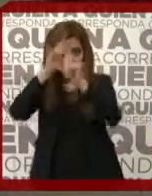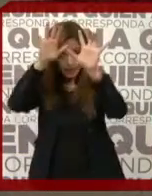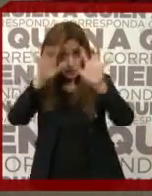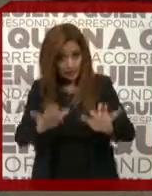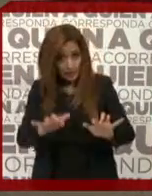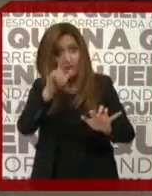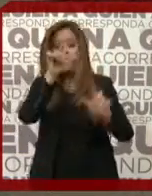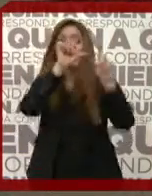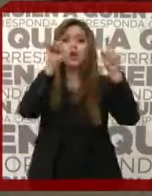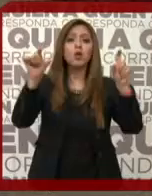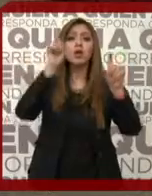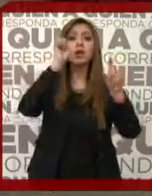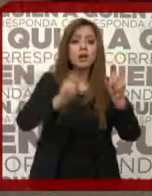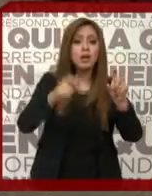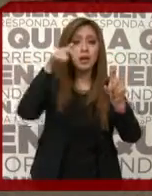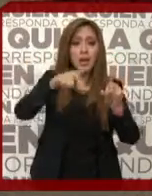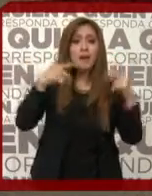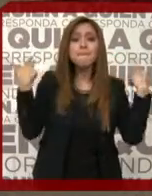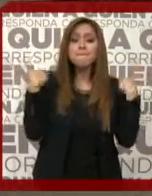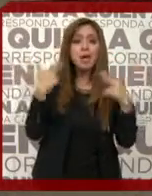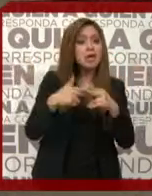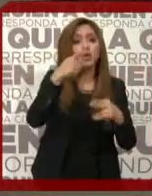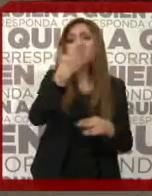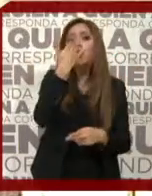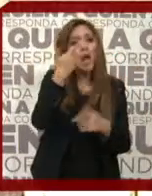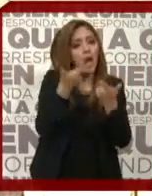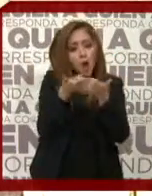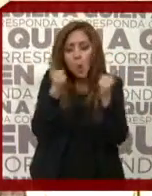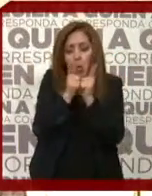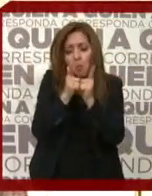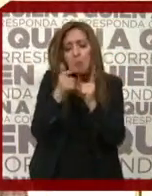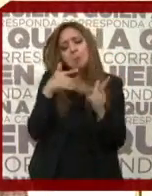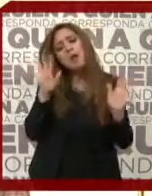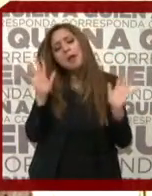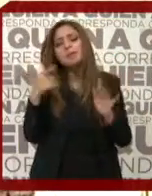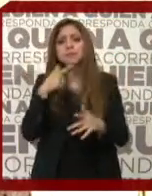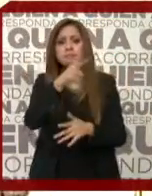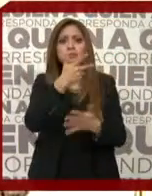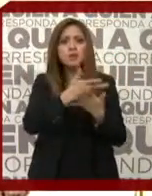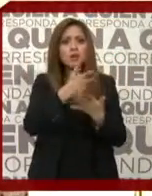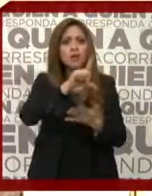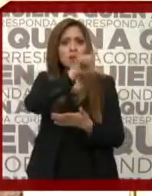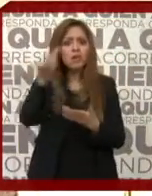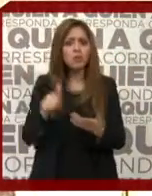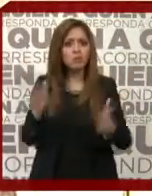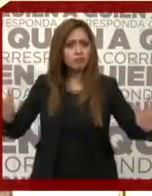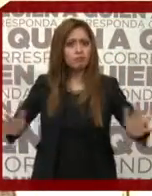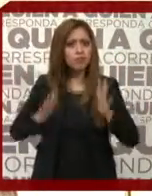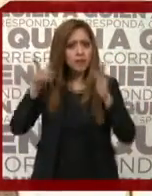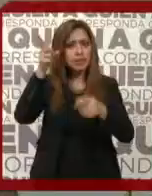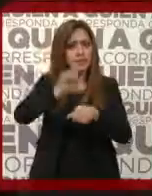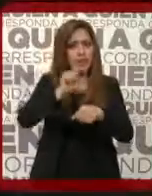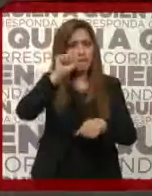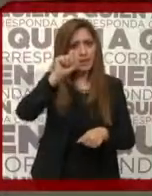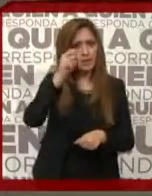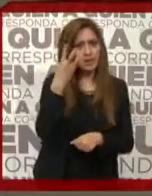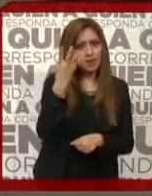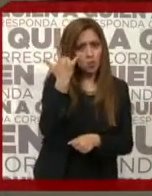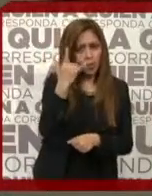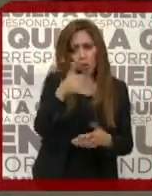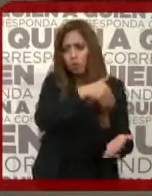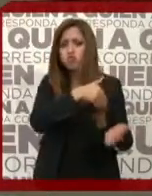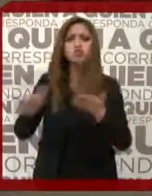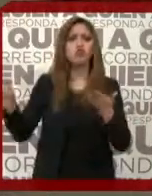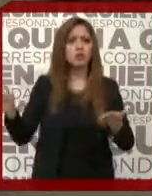el profesor este trimestre no tiene ningún grupo asignado. Por ese motivo, es despedida el pasado 23 de julio. Y no pertenezco a